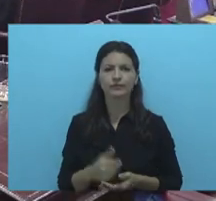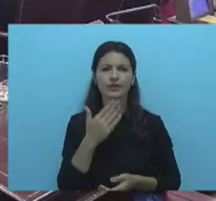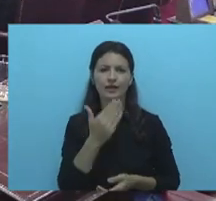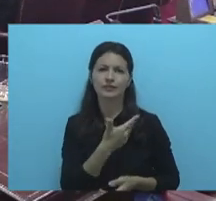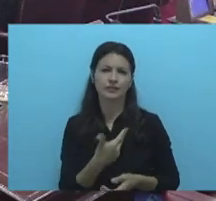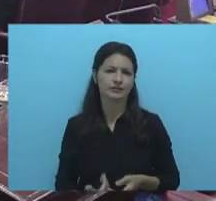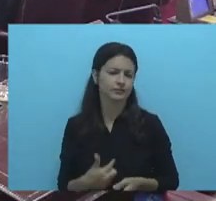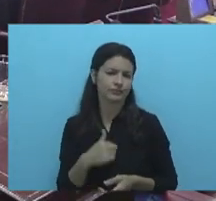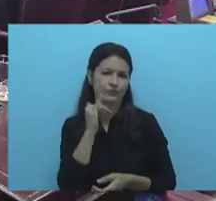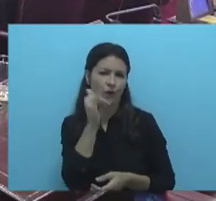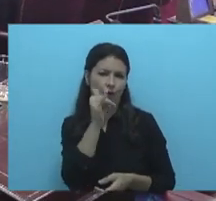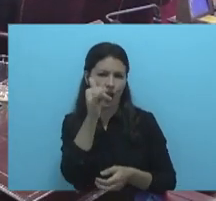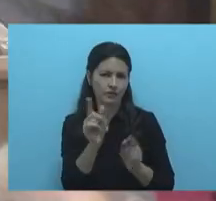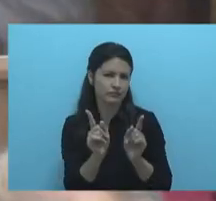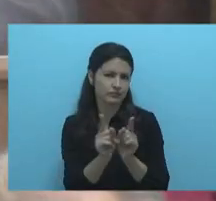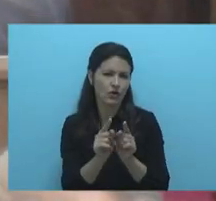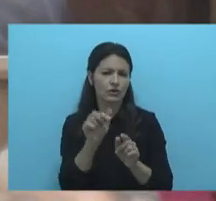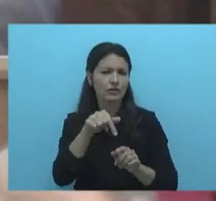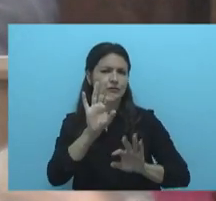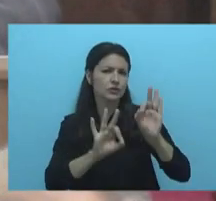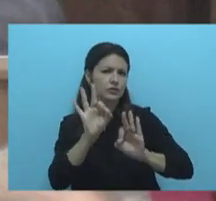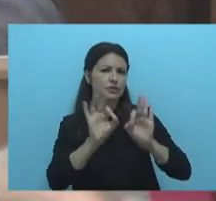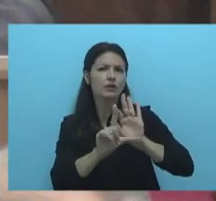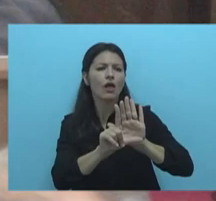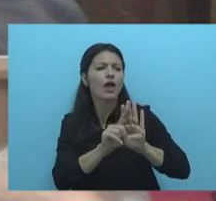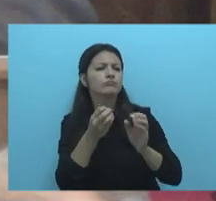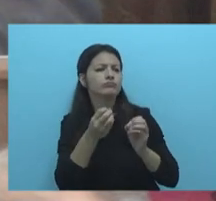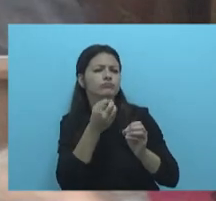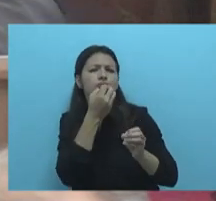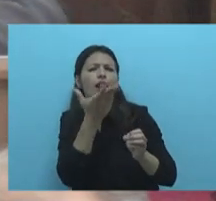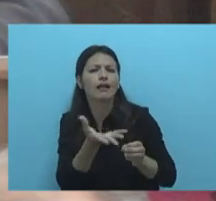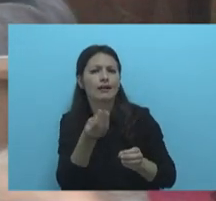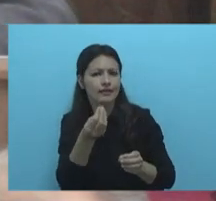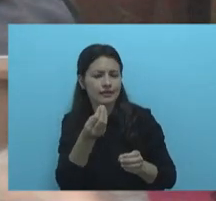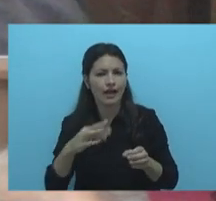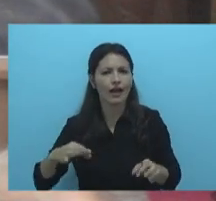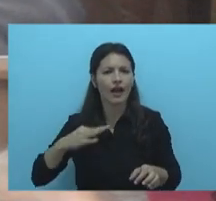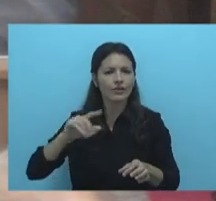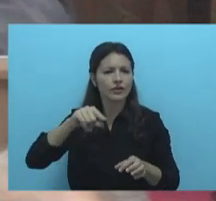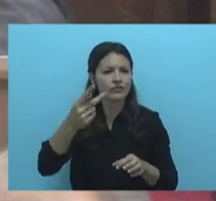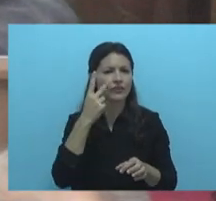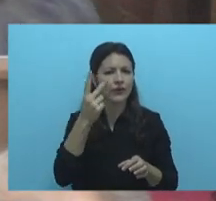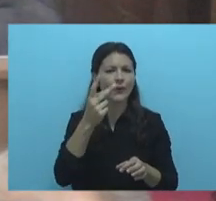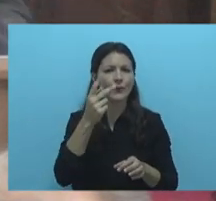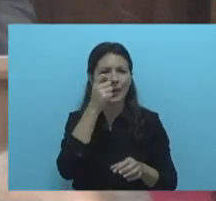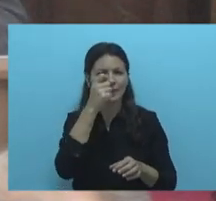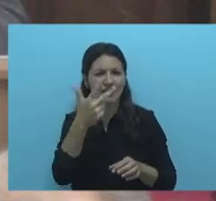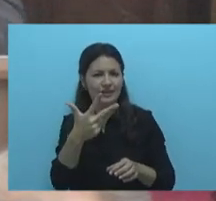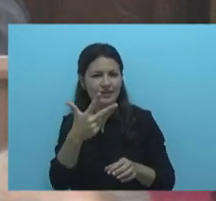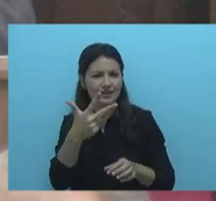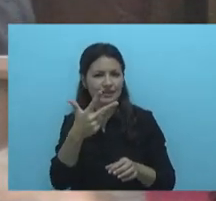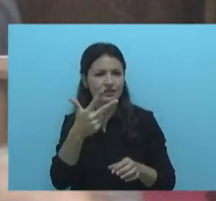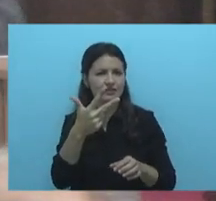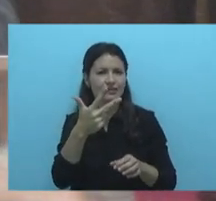breve. La presente ley, declarando el año 2023 con motivo de los 40